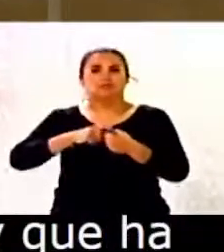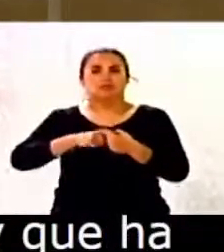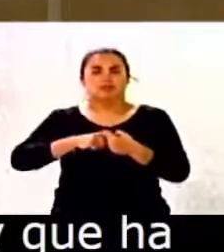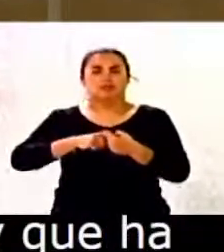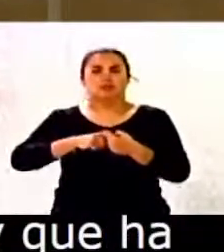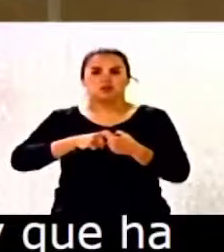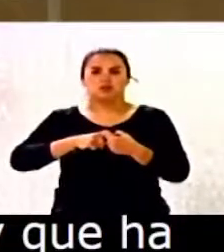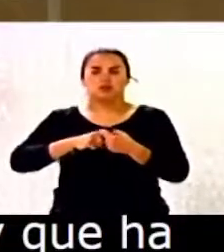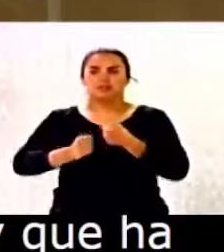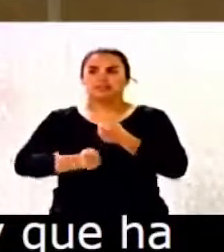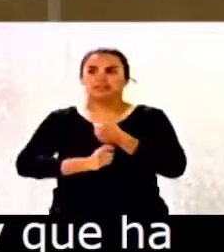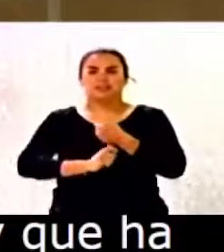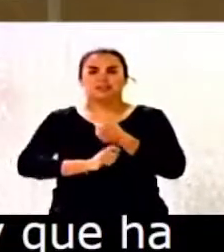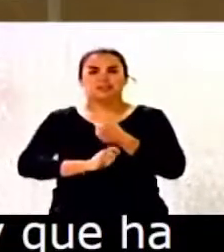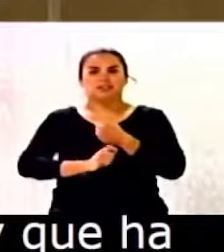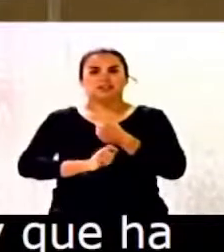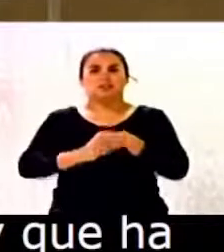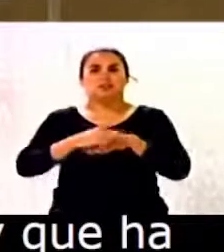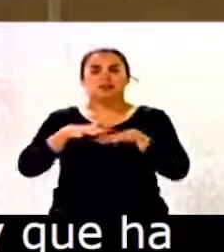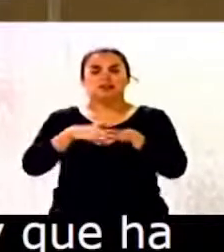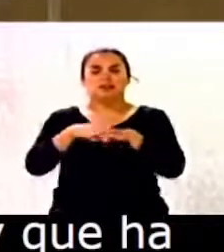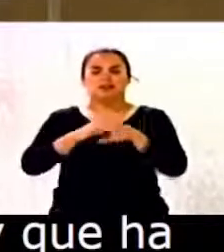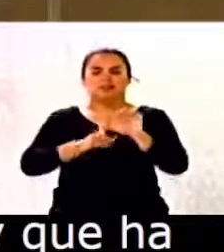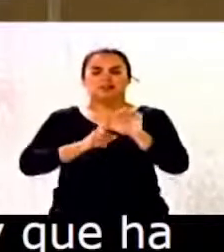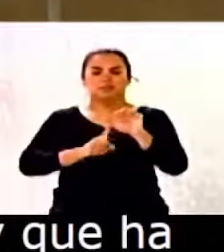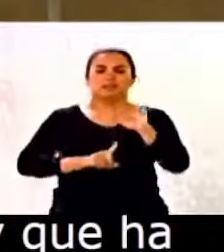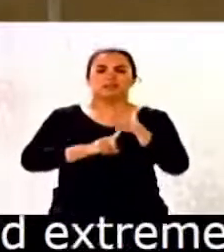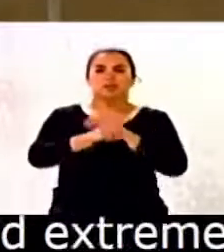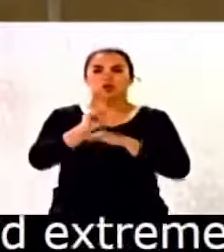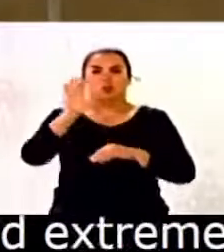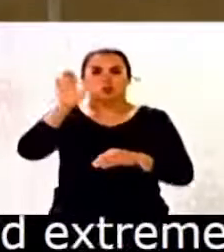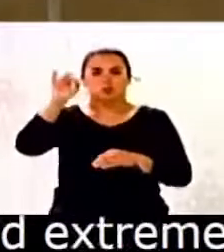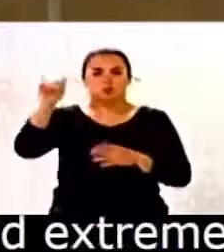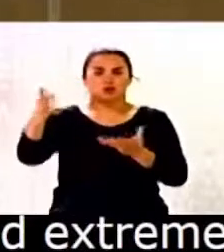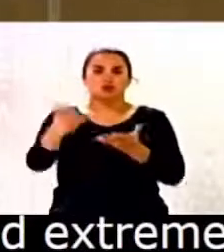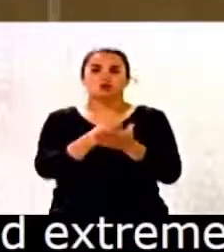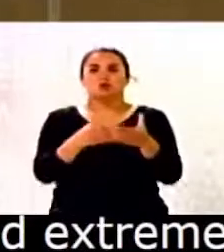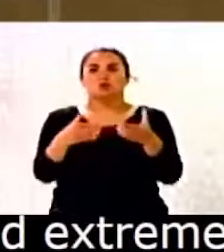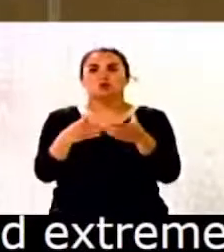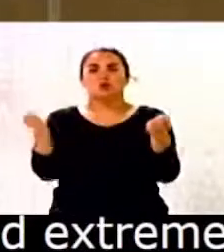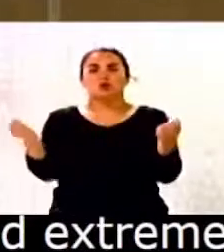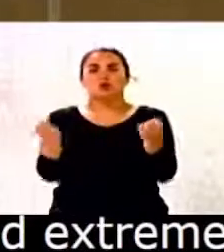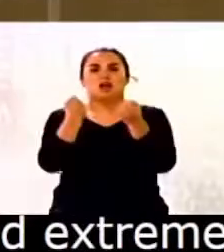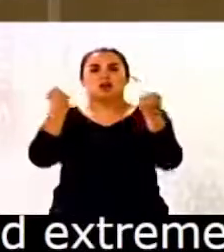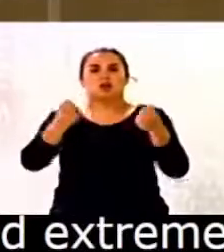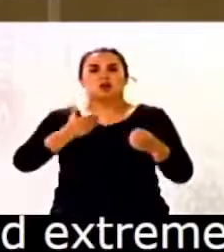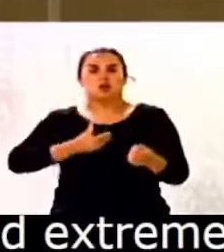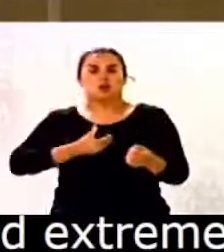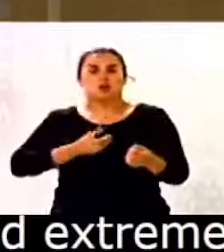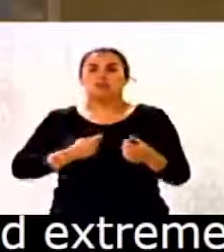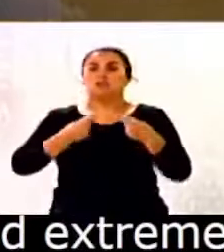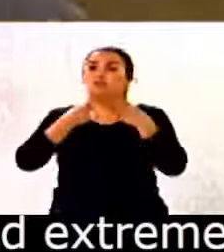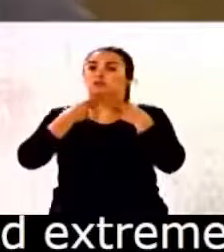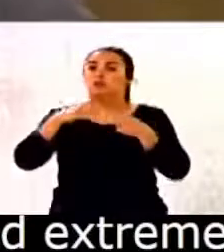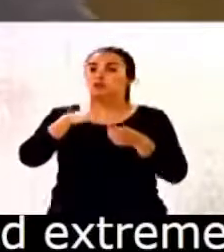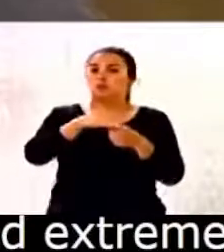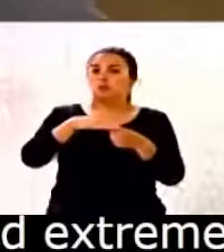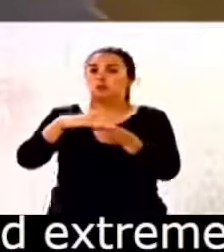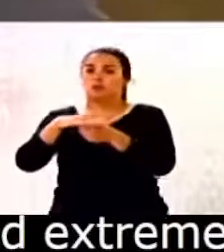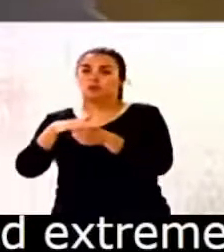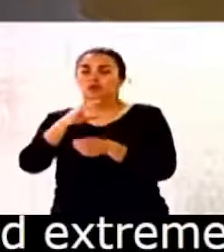esta estrategia de la Red Extremeña de Desarrollo Rural, de todos los grupos de acción local, de las diputaciones provinciales